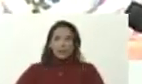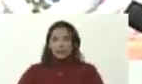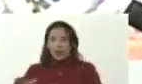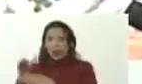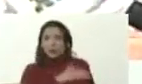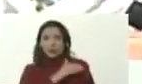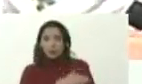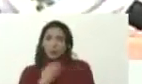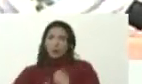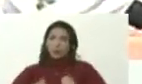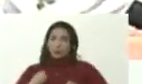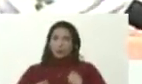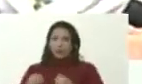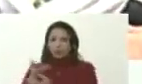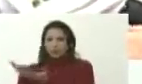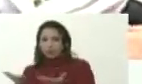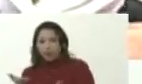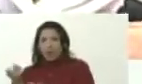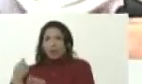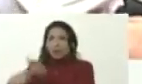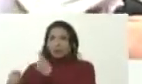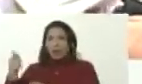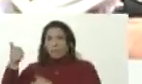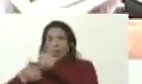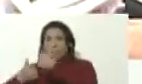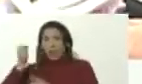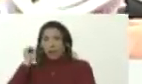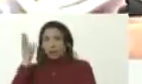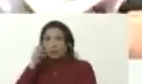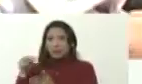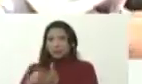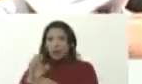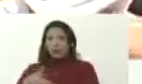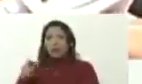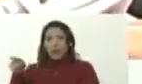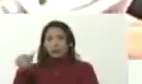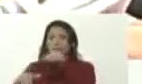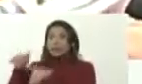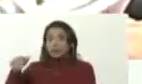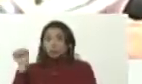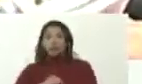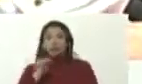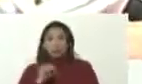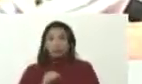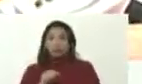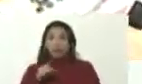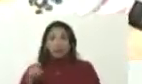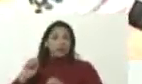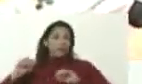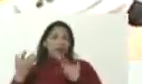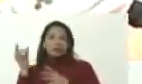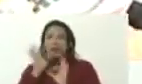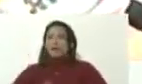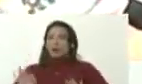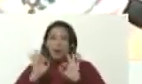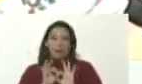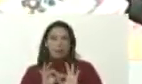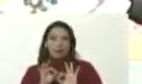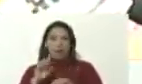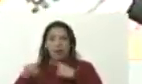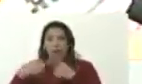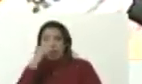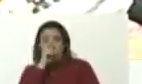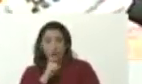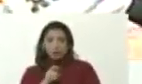preocupada, entre ellos, de negociar sus candidatos a la Asamblea Nacional, porque esa elección sí va. O sea, no la salva nadie el año que